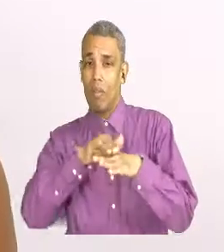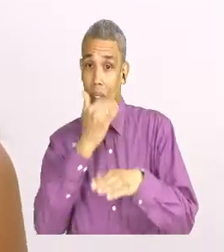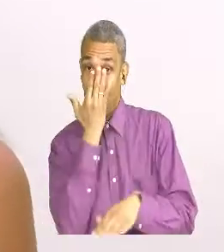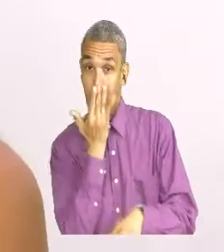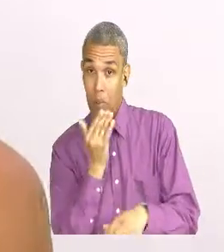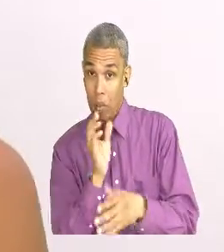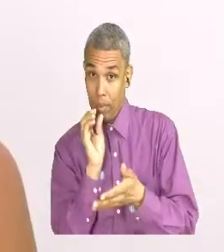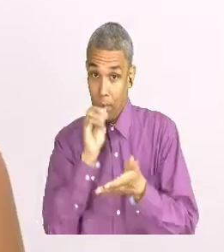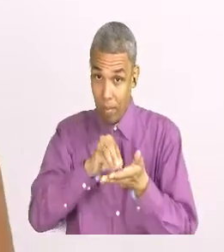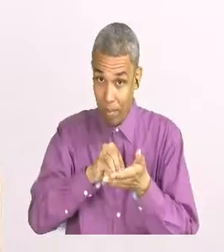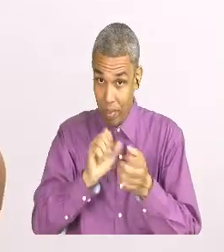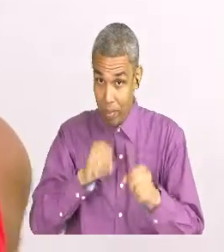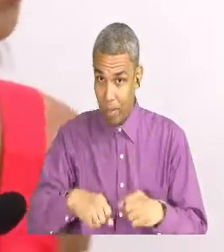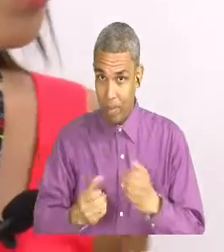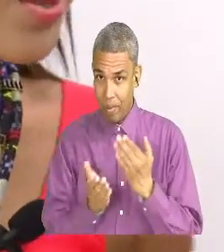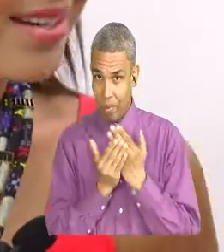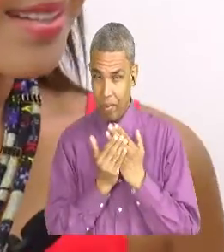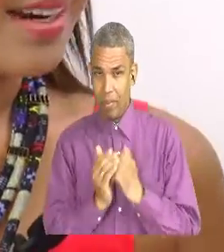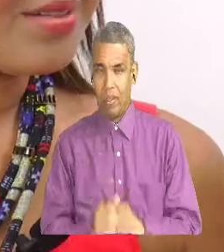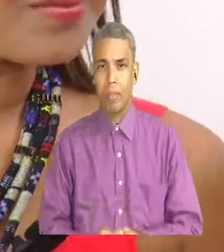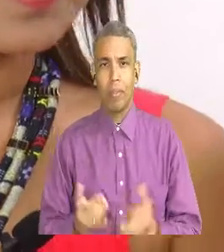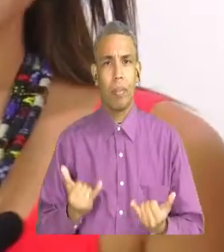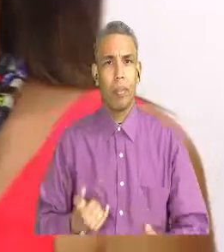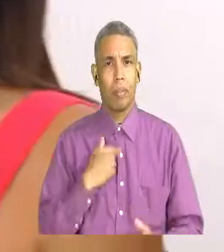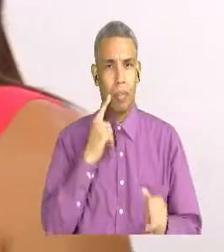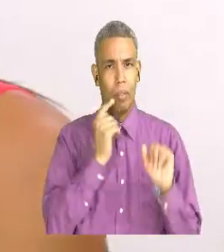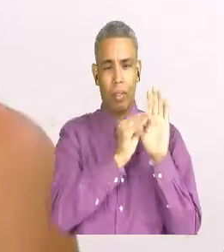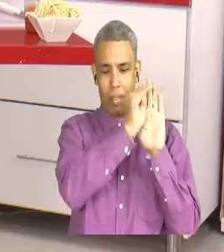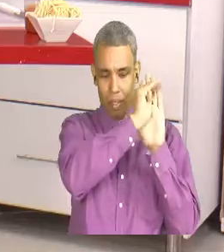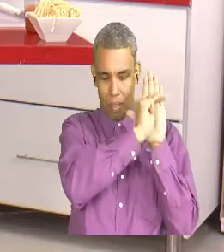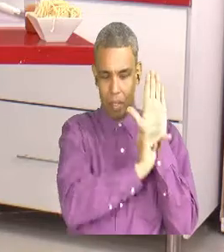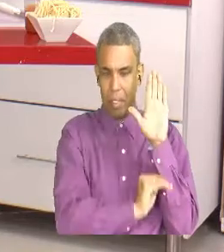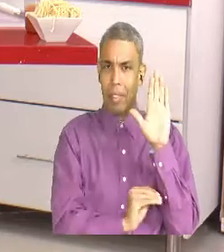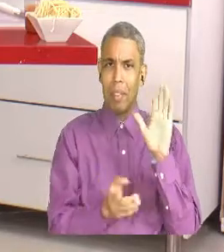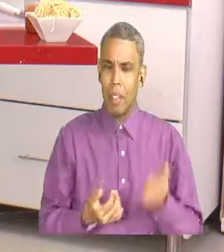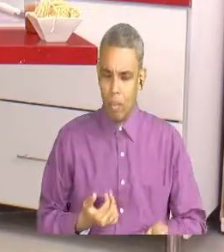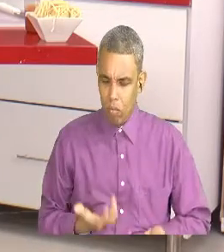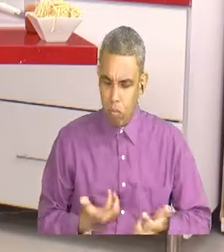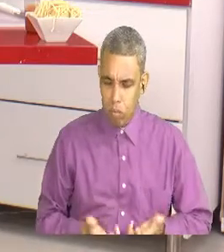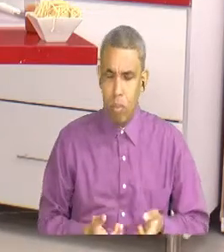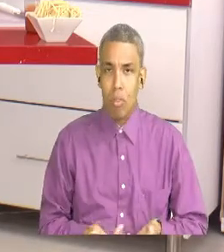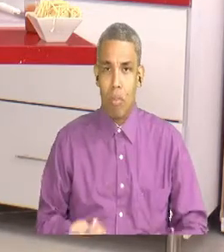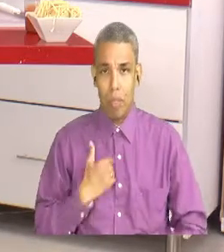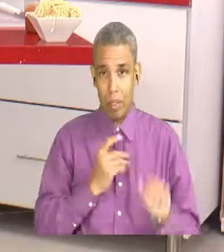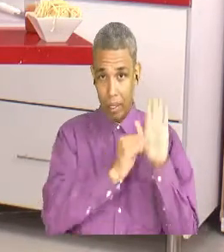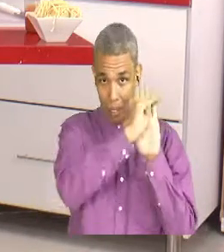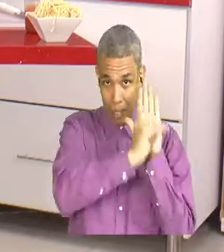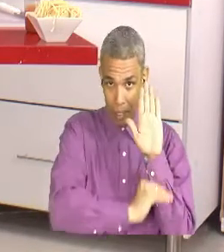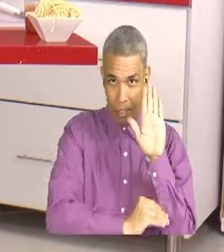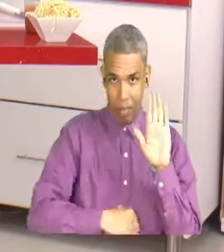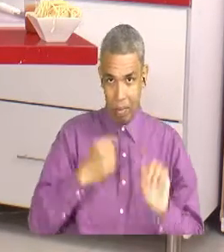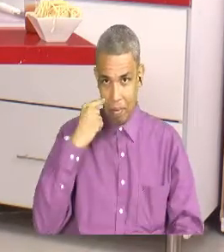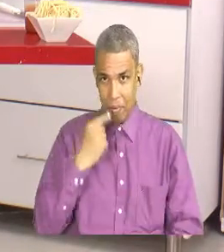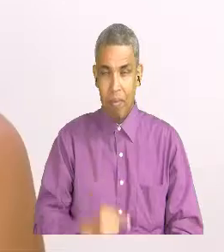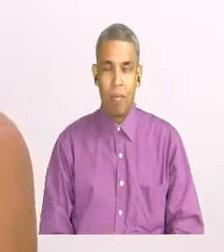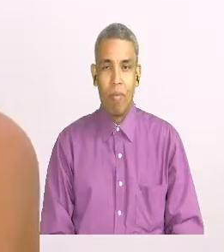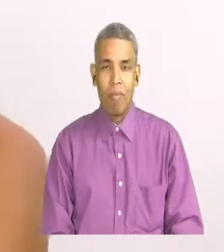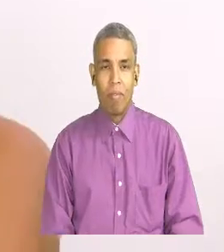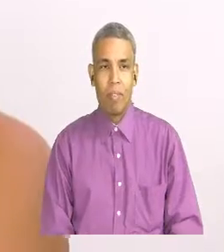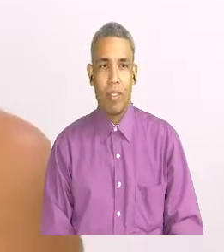Facebook. Ahora claro, sí, Sergis, ¿qué te parece si nos vamos con el recetario? Claro, el recetario que está genial. Bueno, entonces vámonos con el recetario de A Pedir de